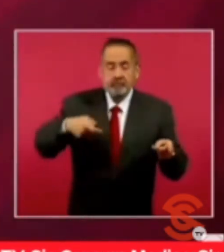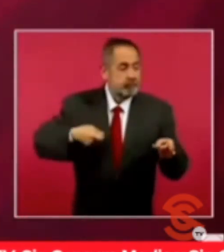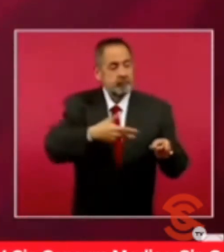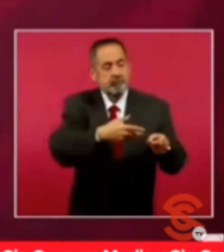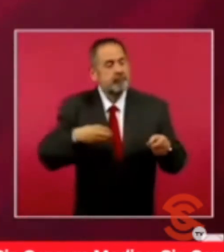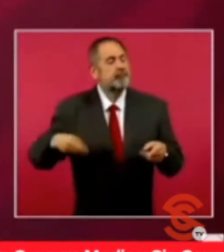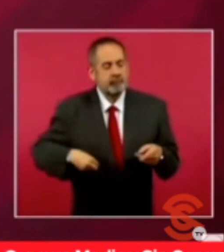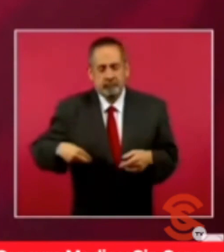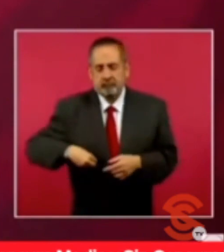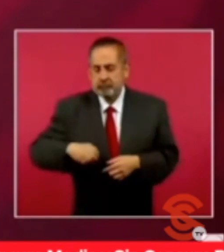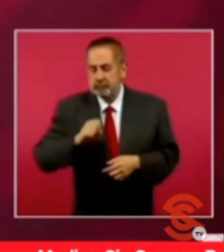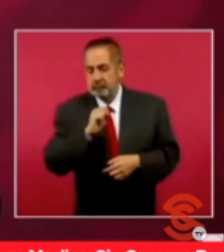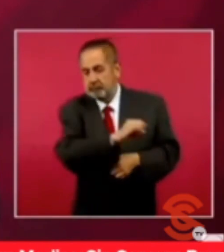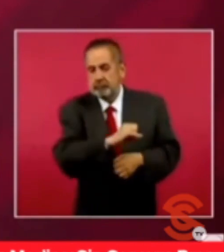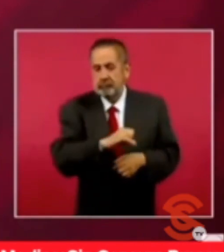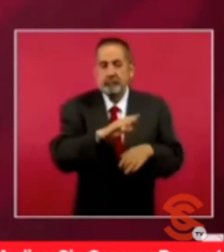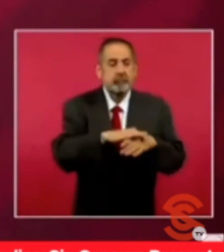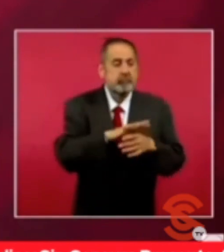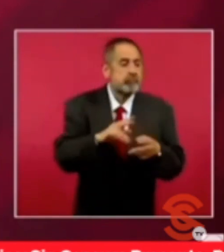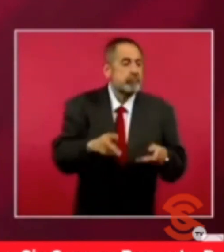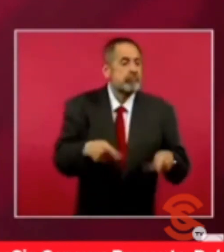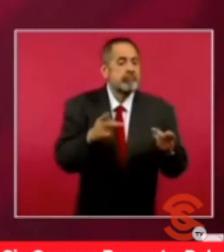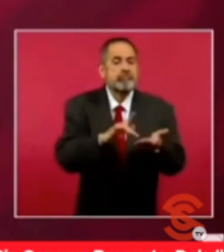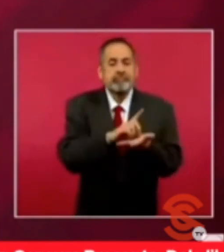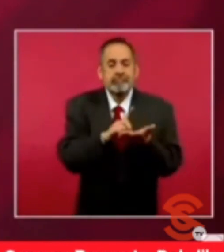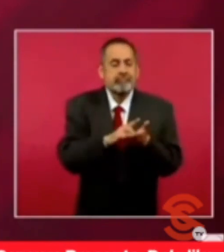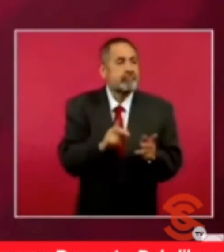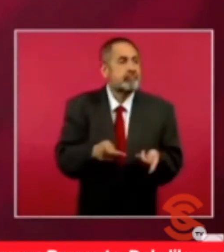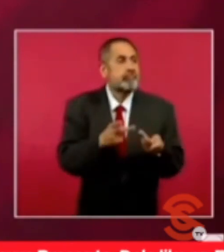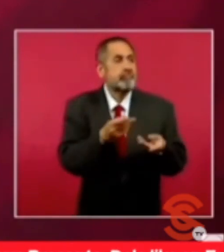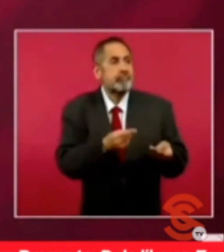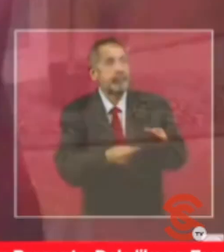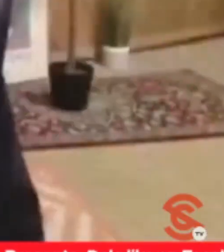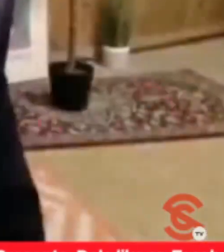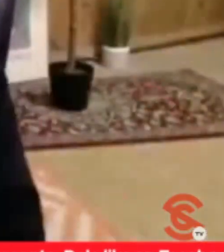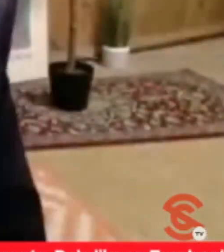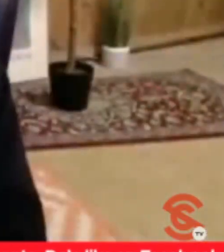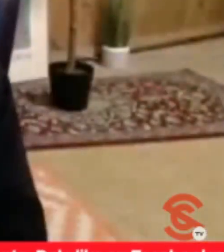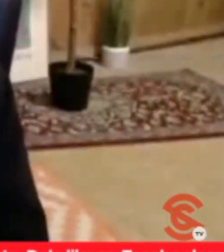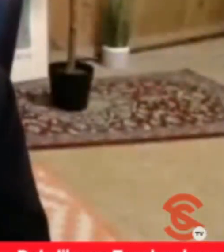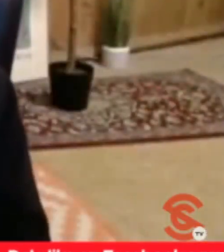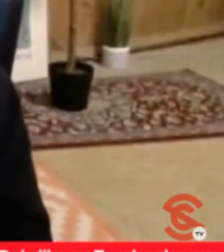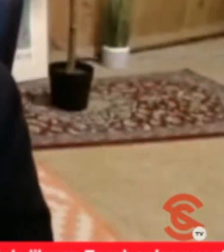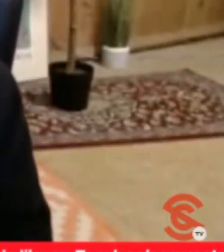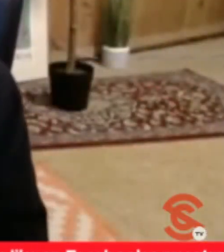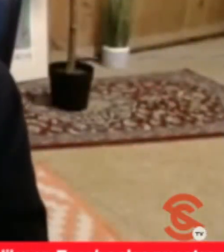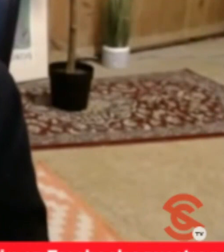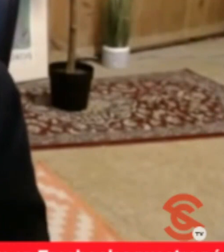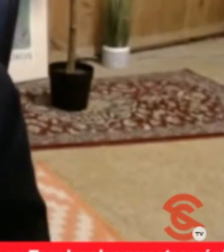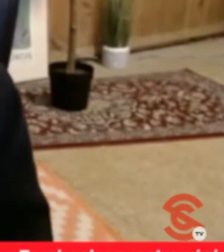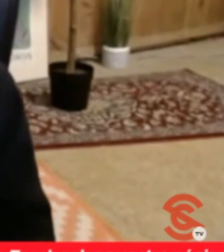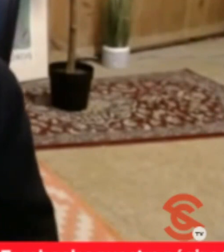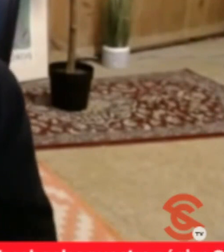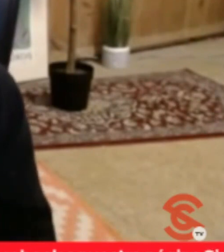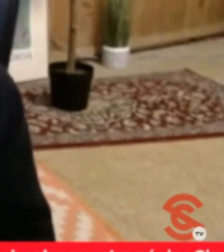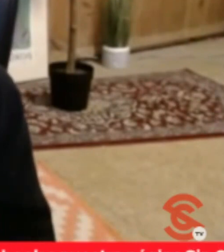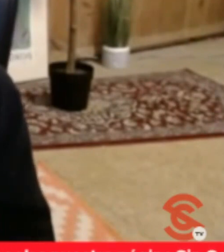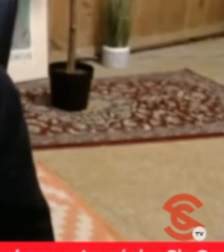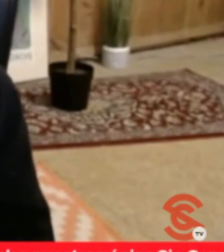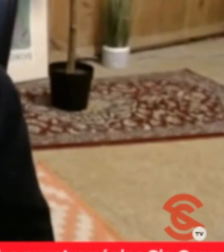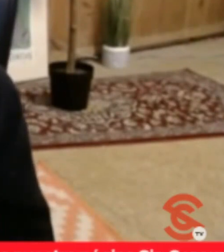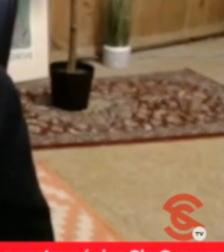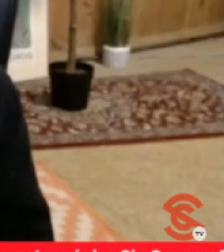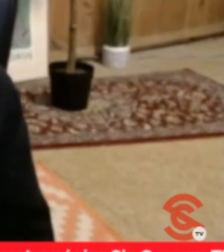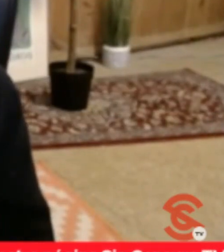otros, por narcotráfico. Entonces, mire, pues no extraña. ¿Qué hace el secretario de Gobernación? A mí me dan un poco de esperanza sobre